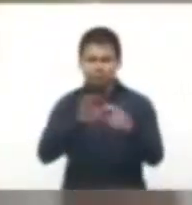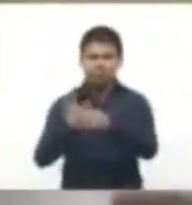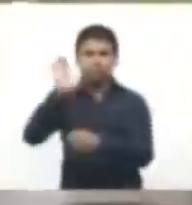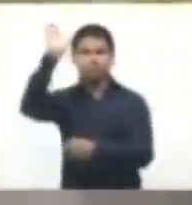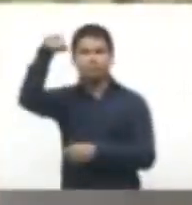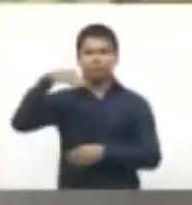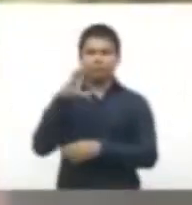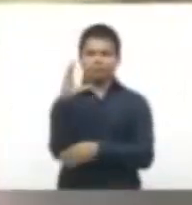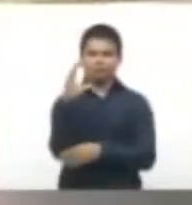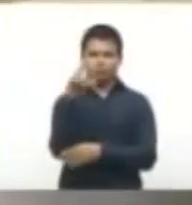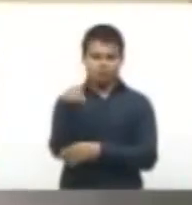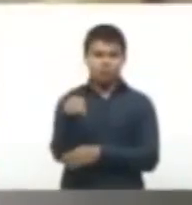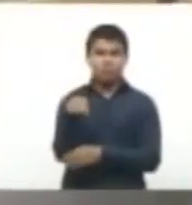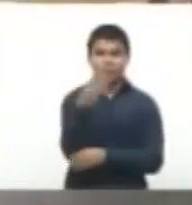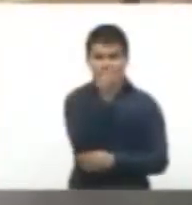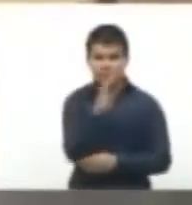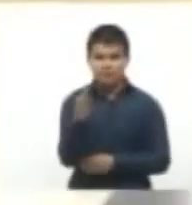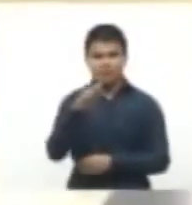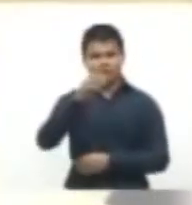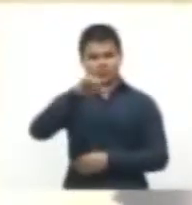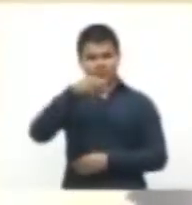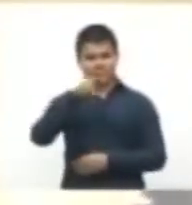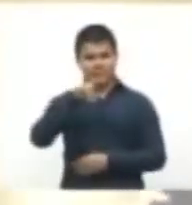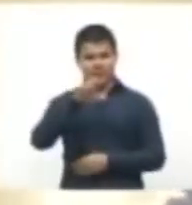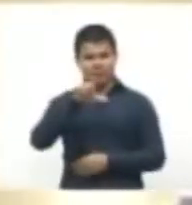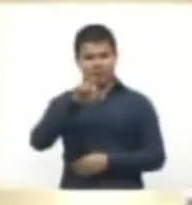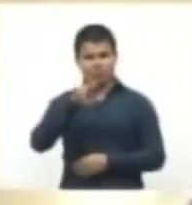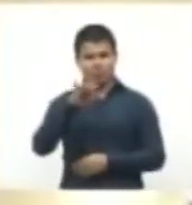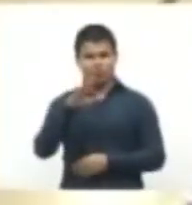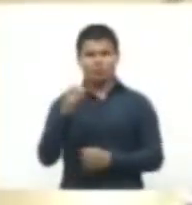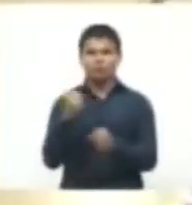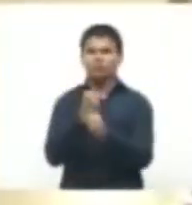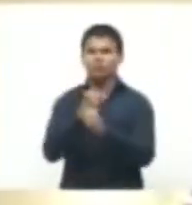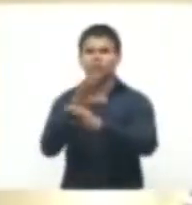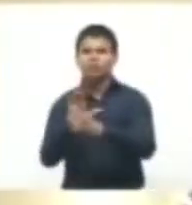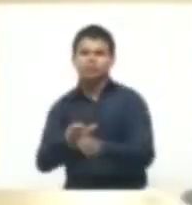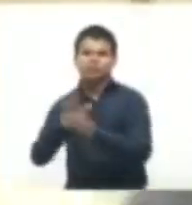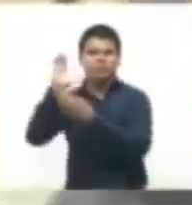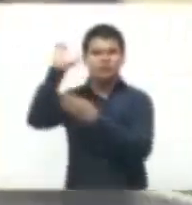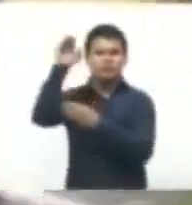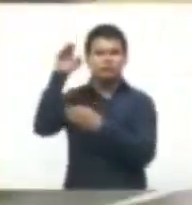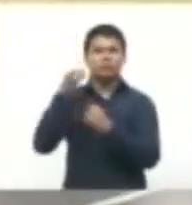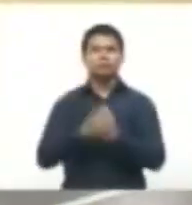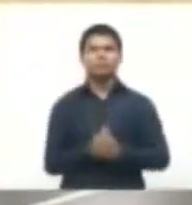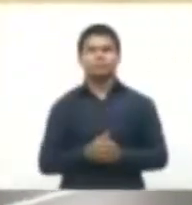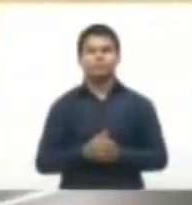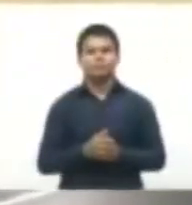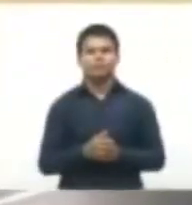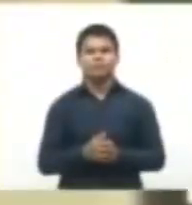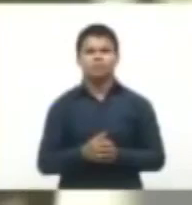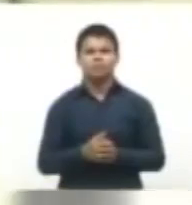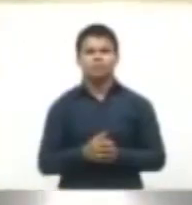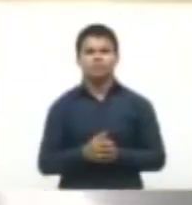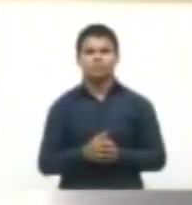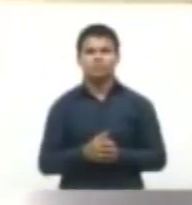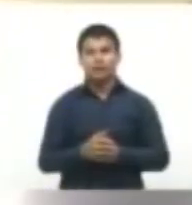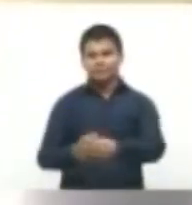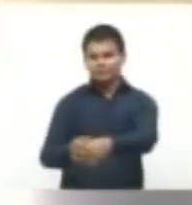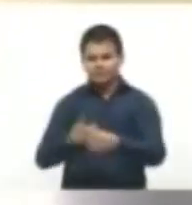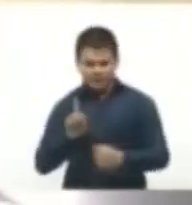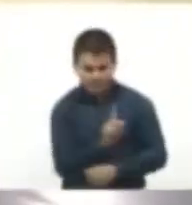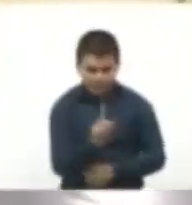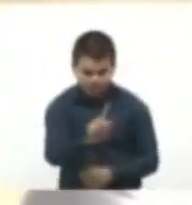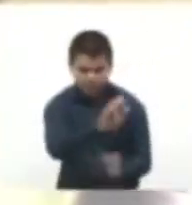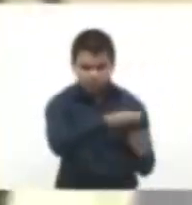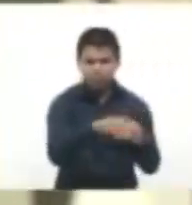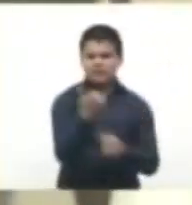basquetbolista barranquillero Gianluca Bachi regresa a la actividad después de un retiro por lesión de más de 8 meses. El armador, quien ha figurado desde los